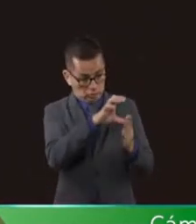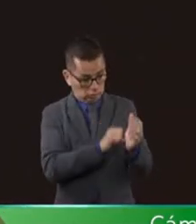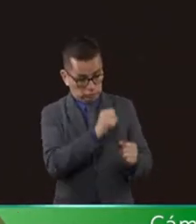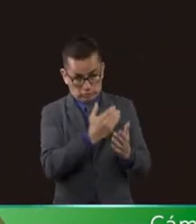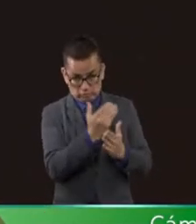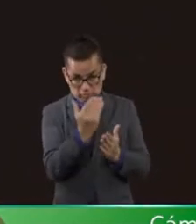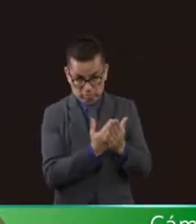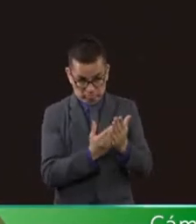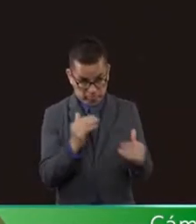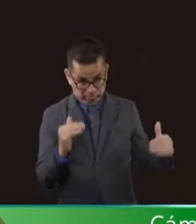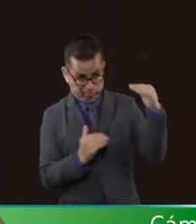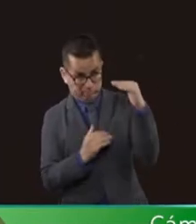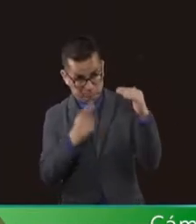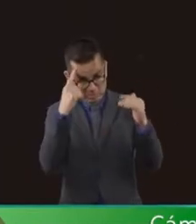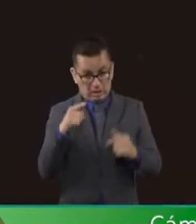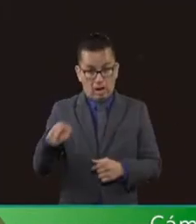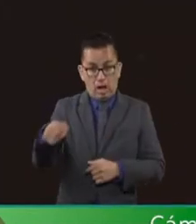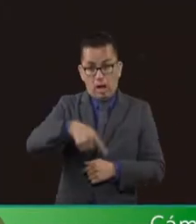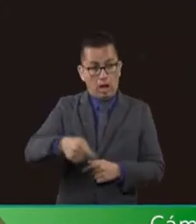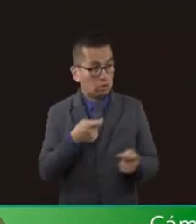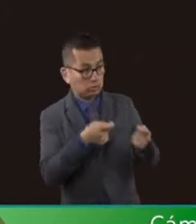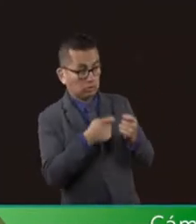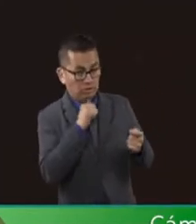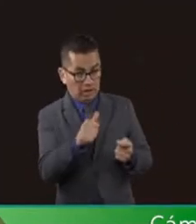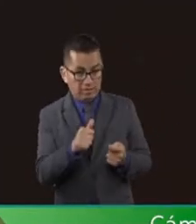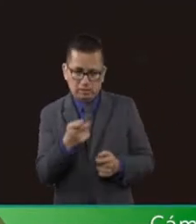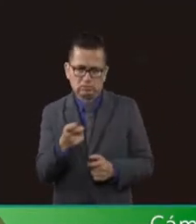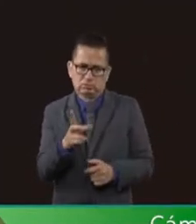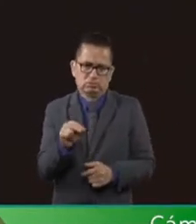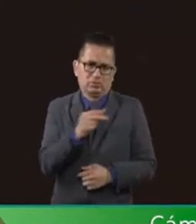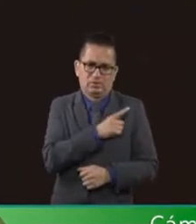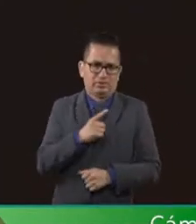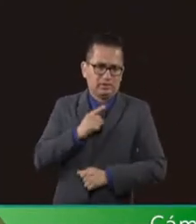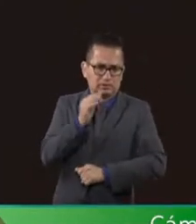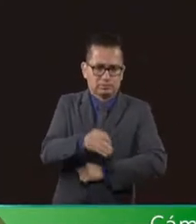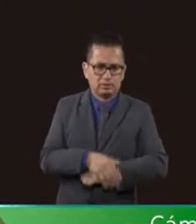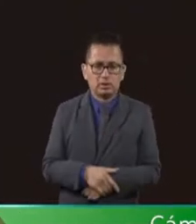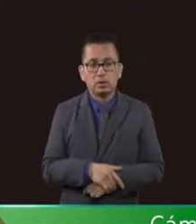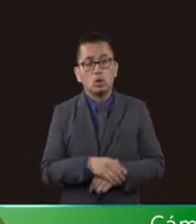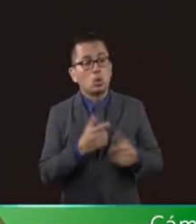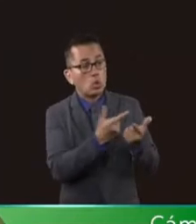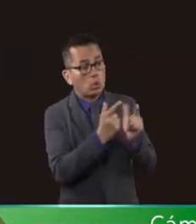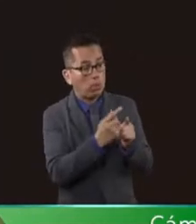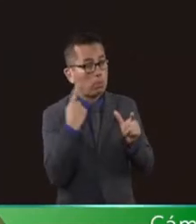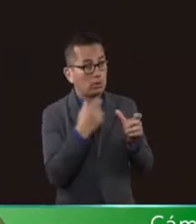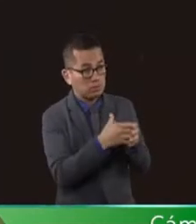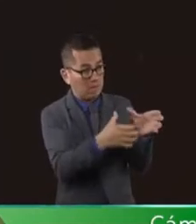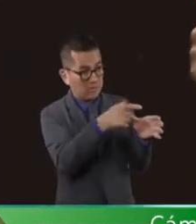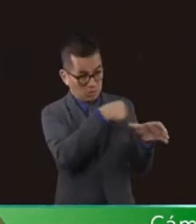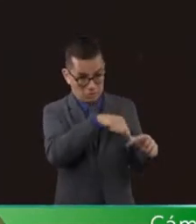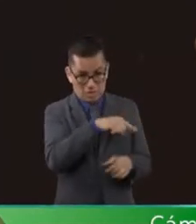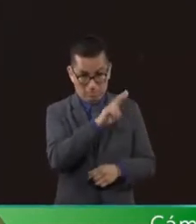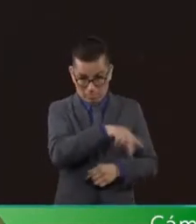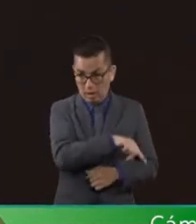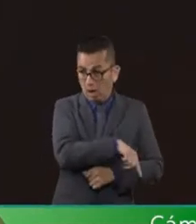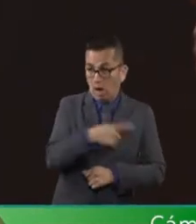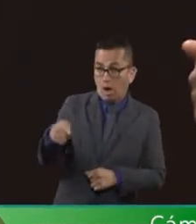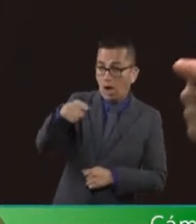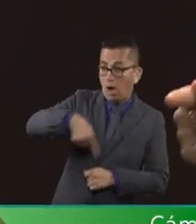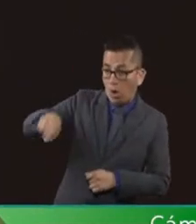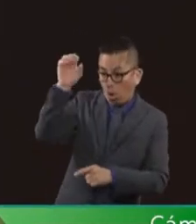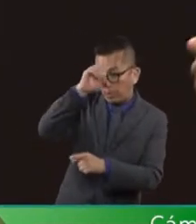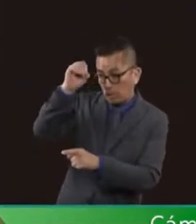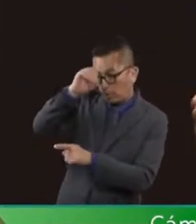debilitamiento de los contrapesos. Desafortunadamente, hoy vemos que la mayoría se niega a escuchar esas voces, como se niegan incluso